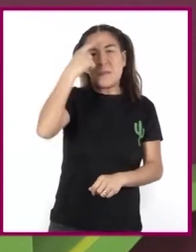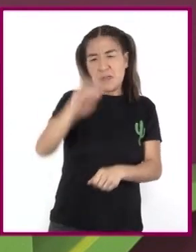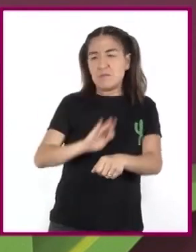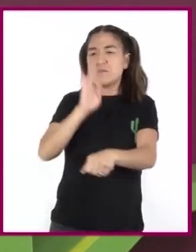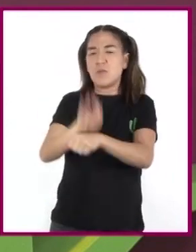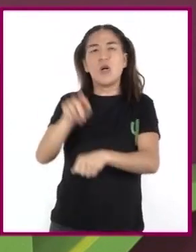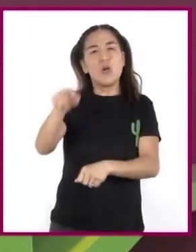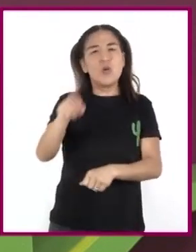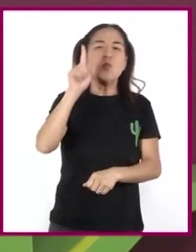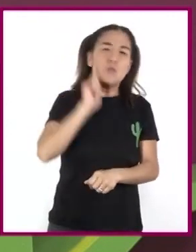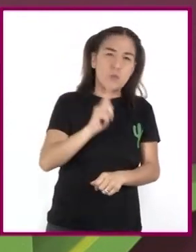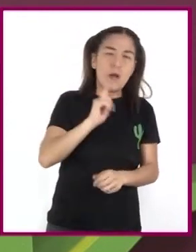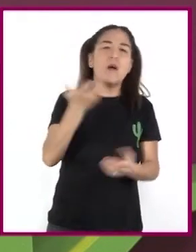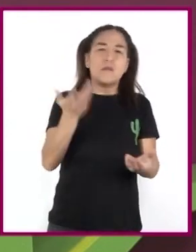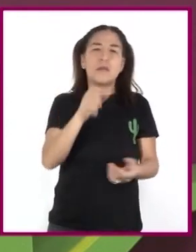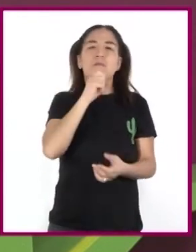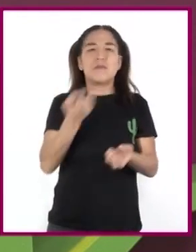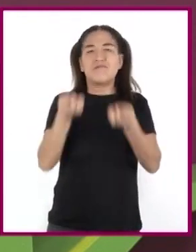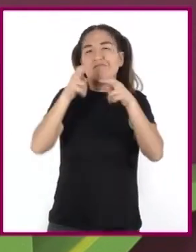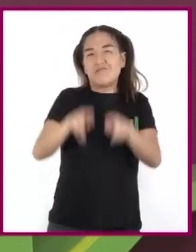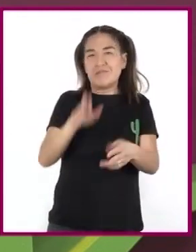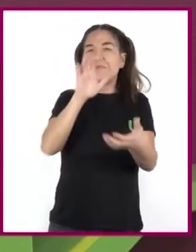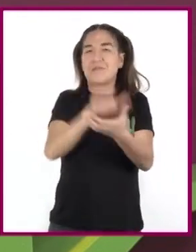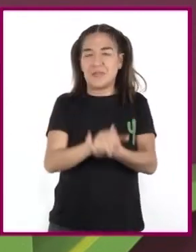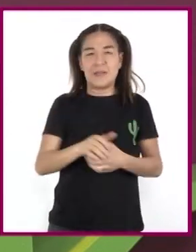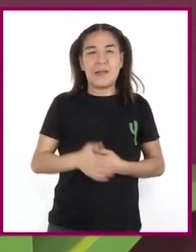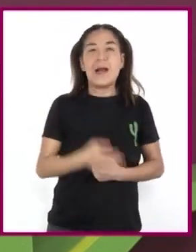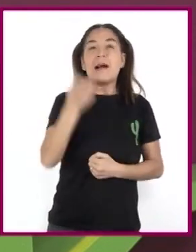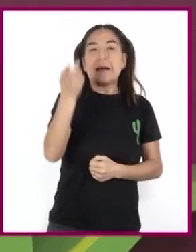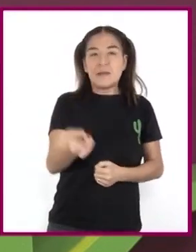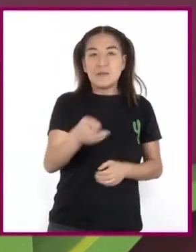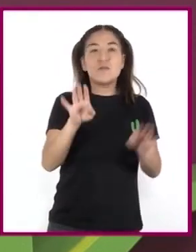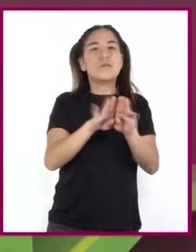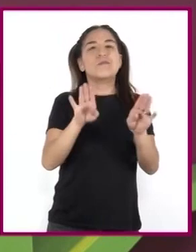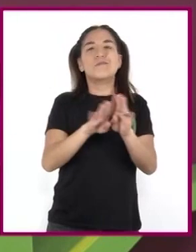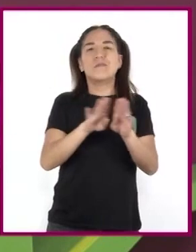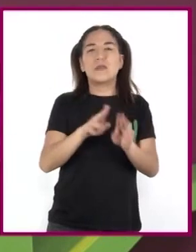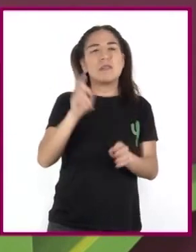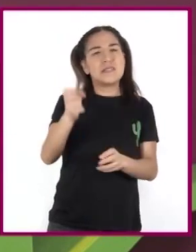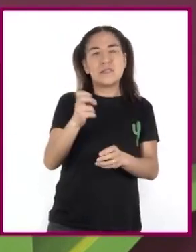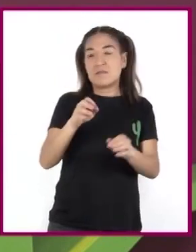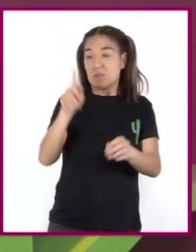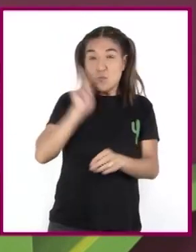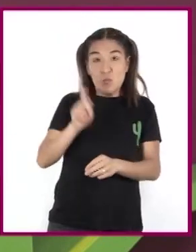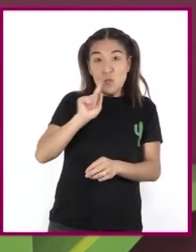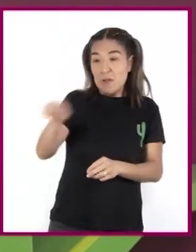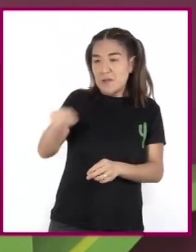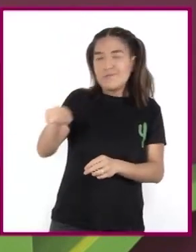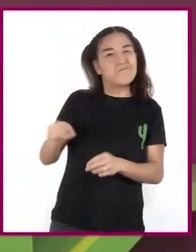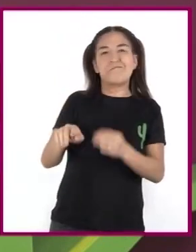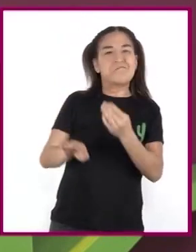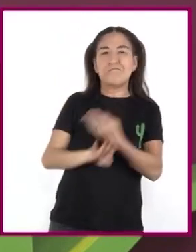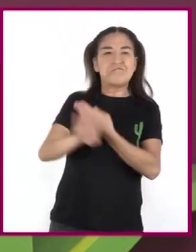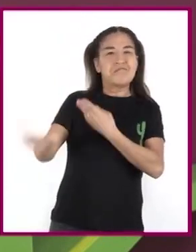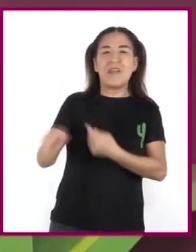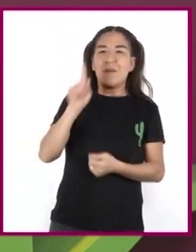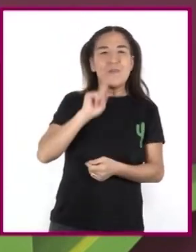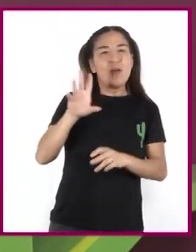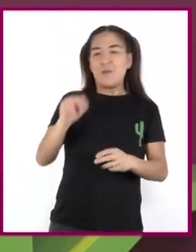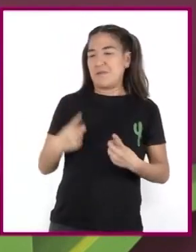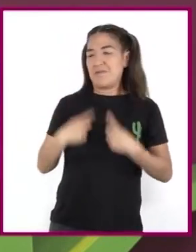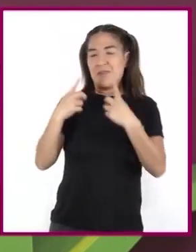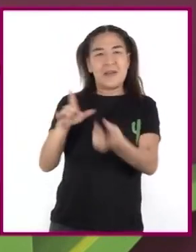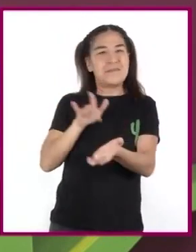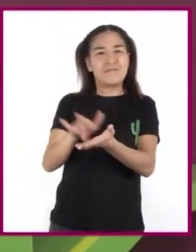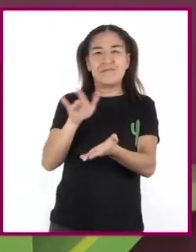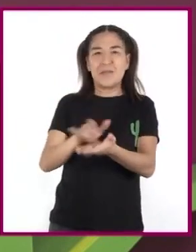o concubinas. Sin embargo, dicha institución excluyó a sus trabajadoras de esta prestación laboral, pues